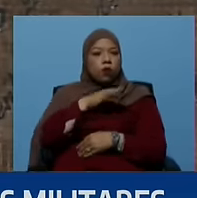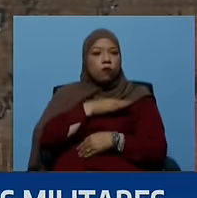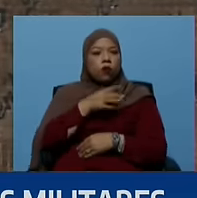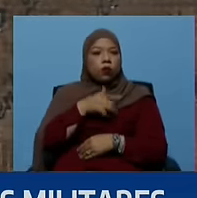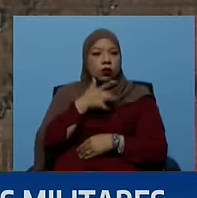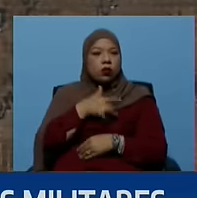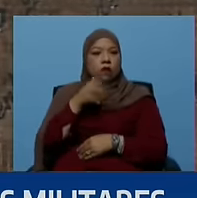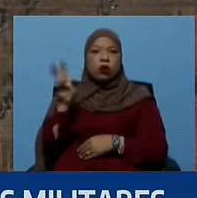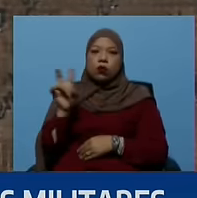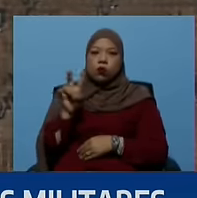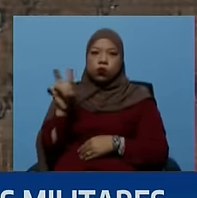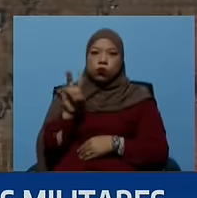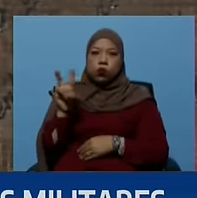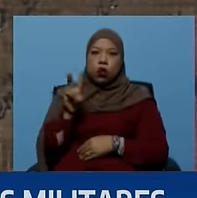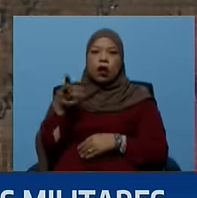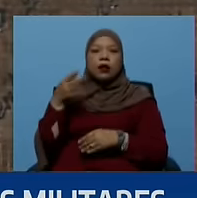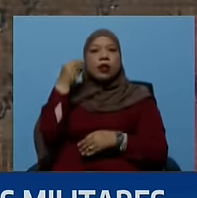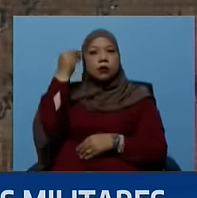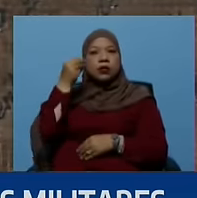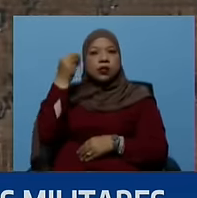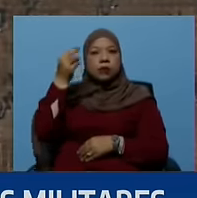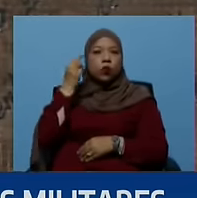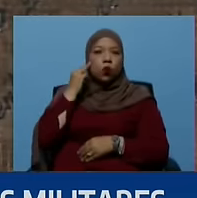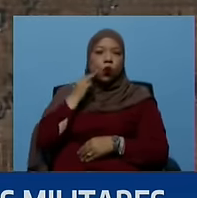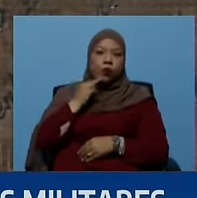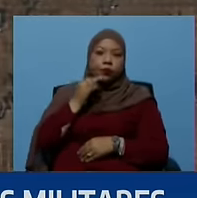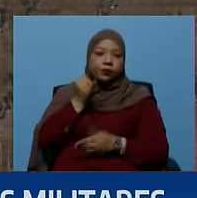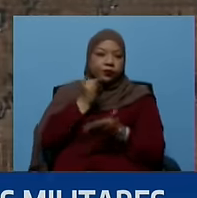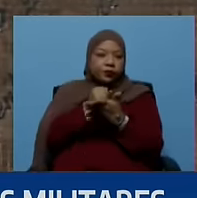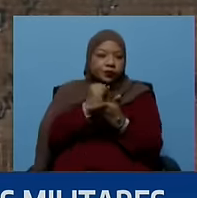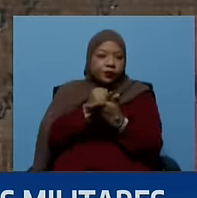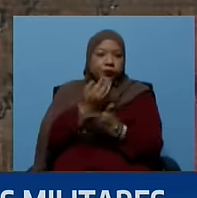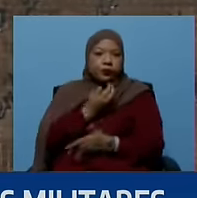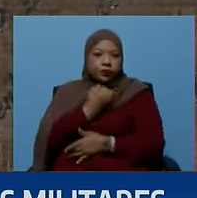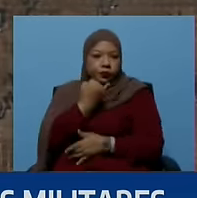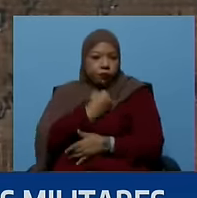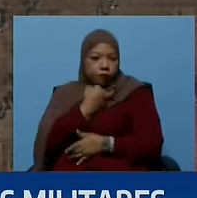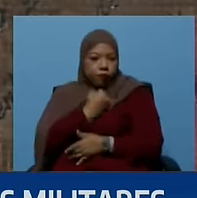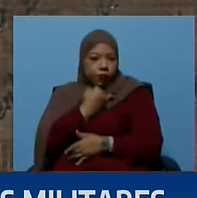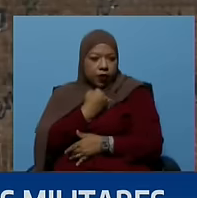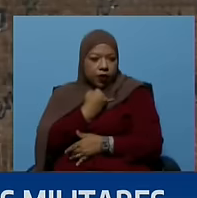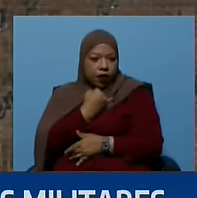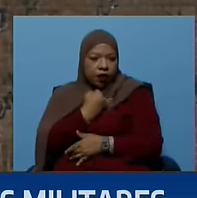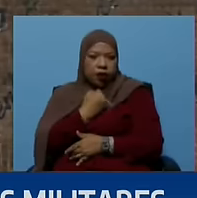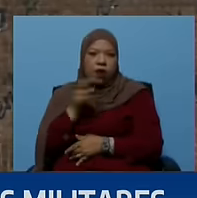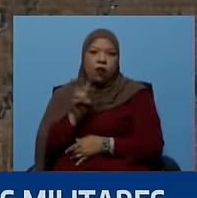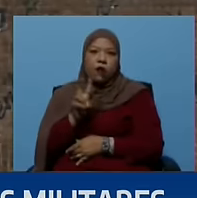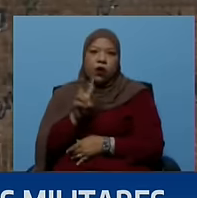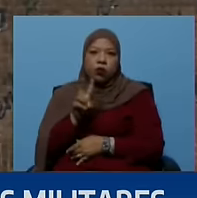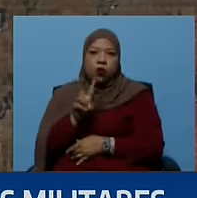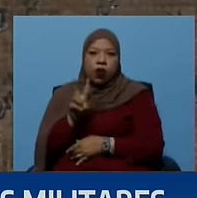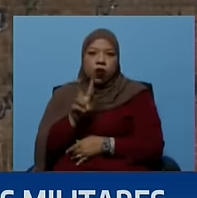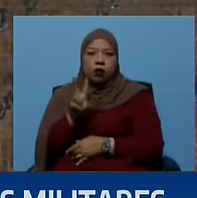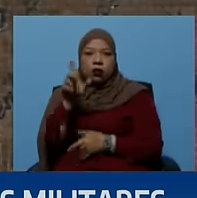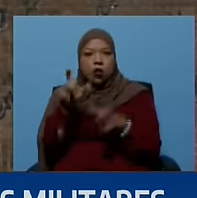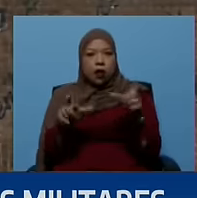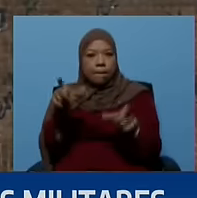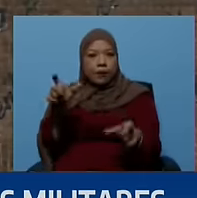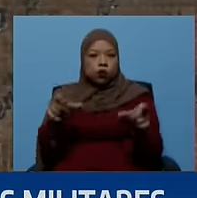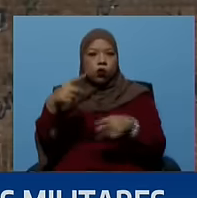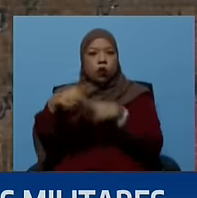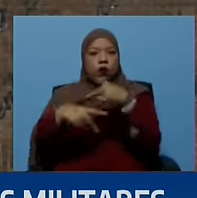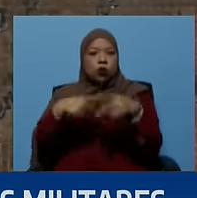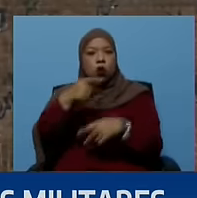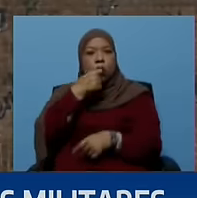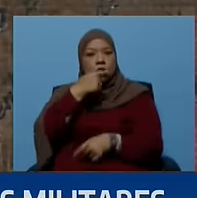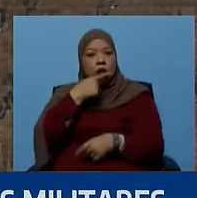venezolanas del modo de ser venezolano de la identidad venezolana nosotros luego de este proceso tan